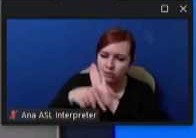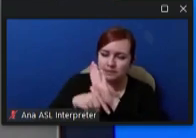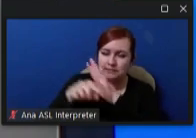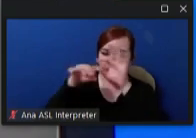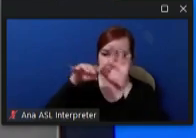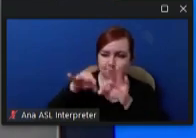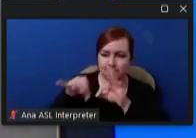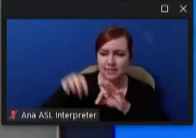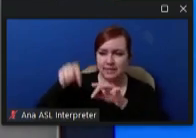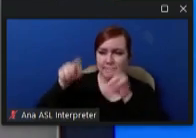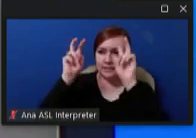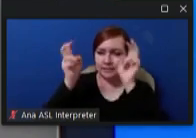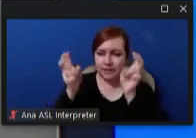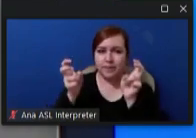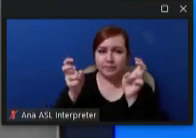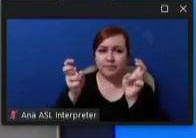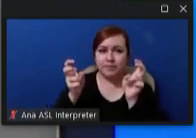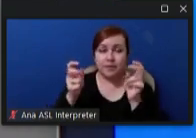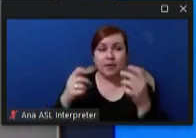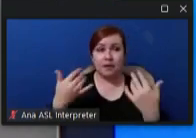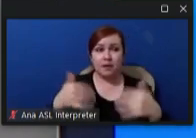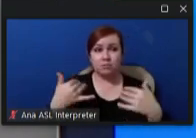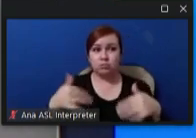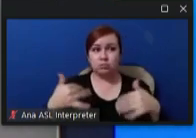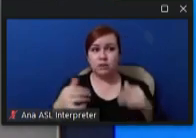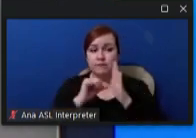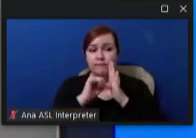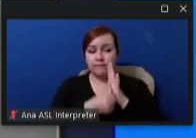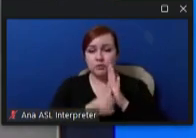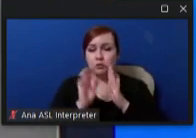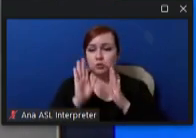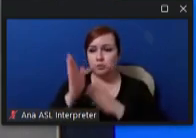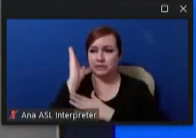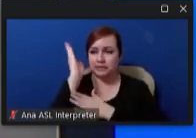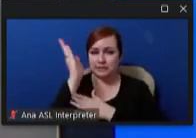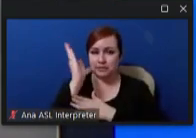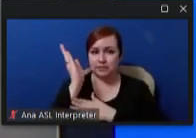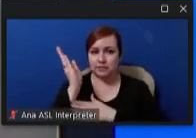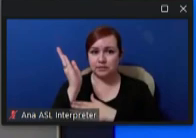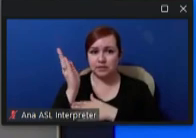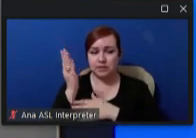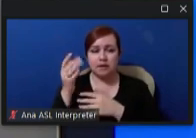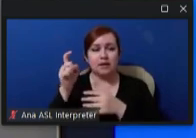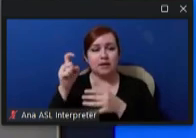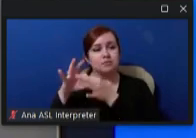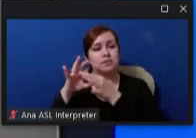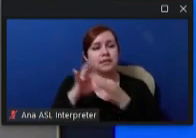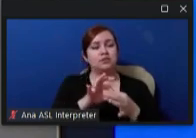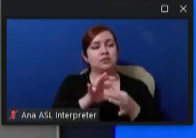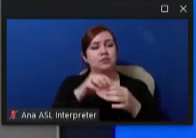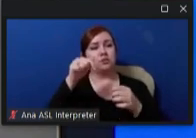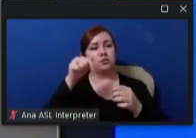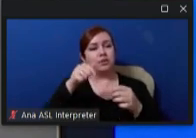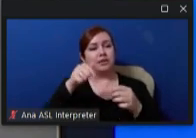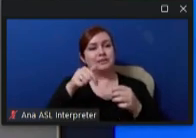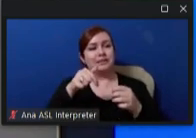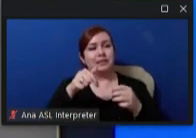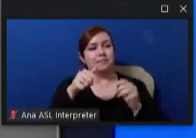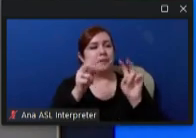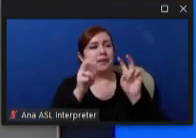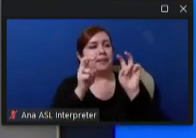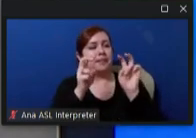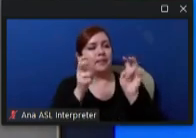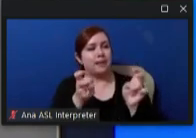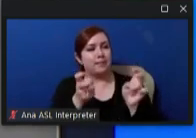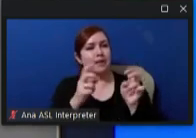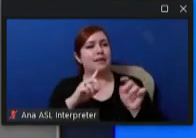muy presentes en su presentación, que tienen que ver con esto específico de la territorialización de la respuesta